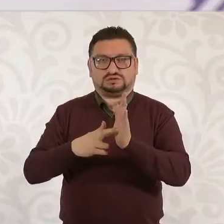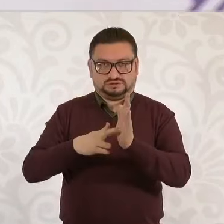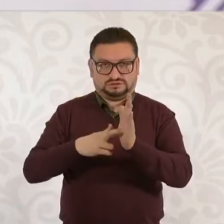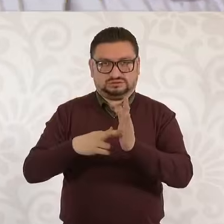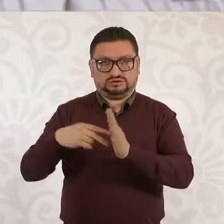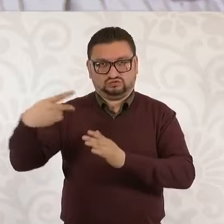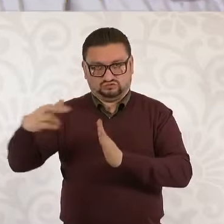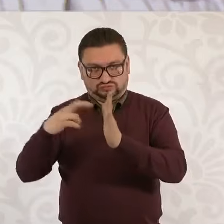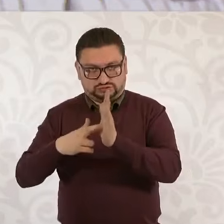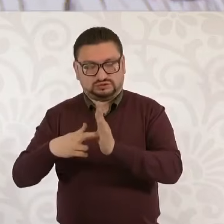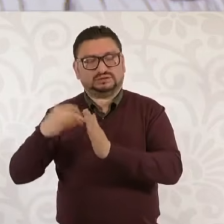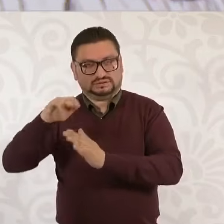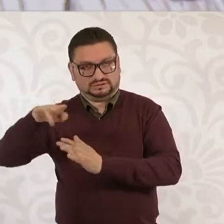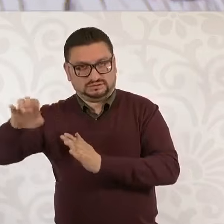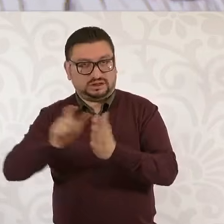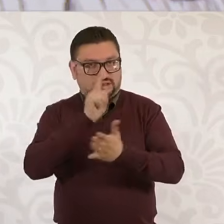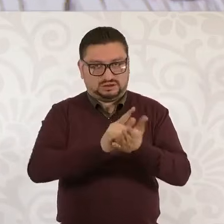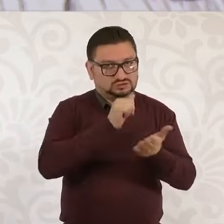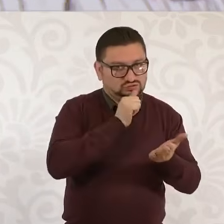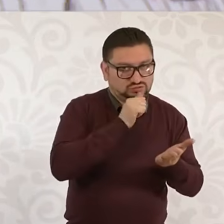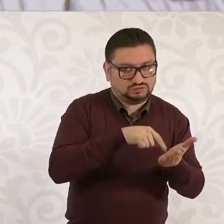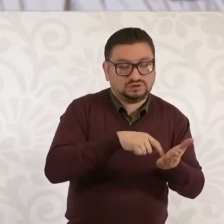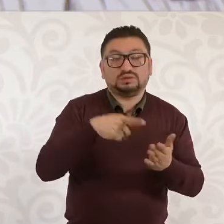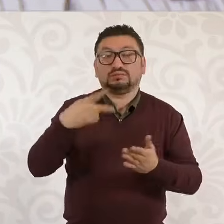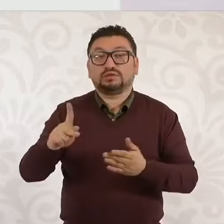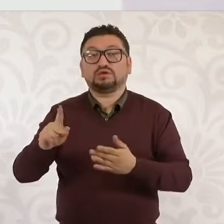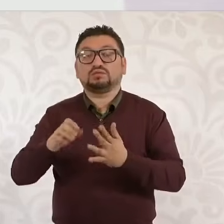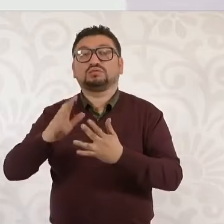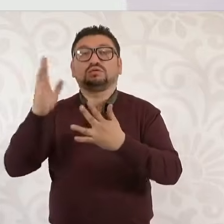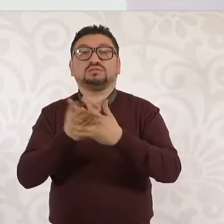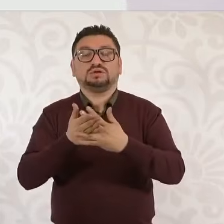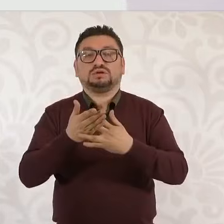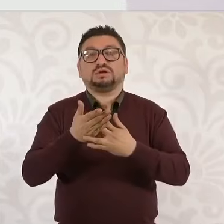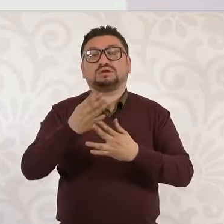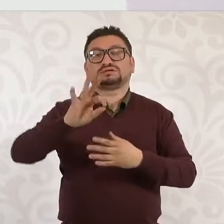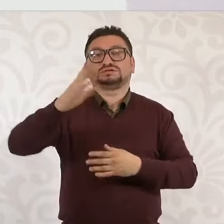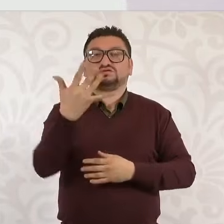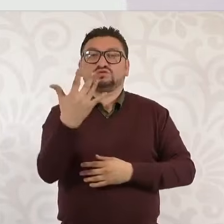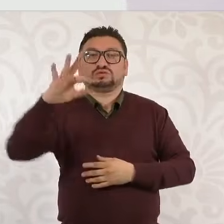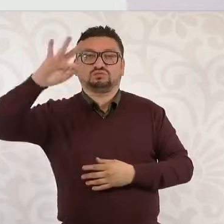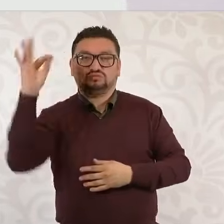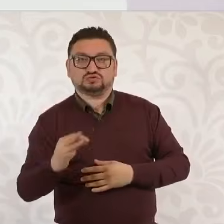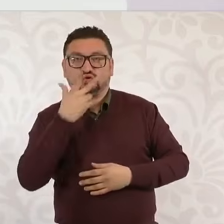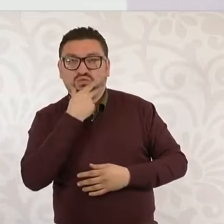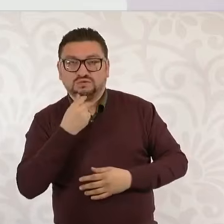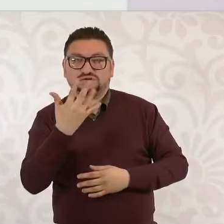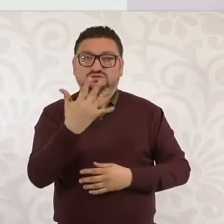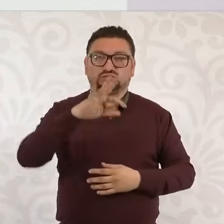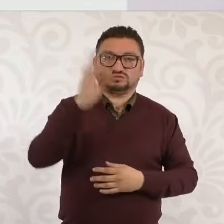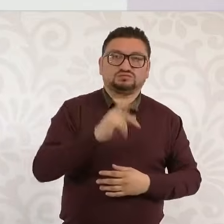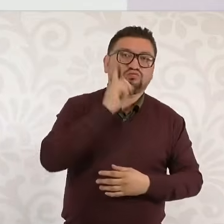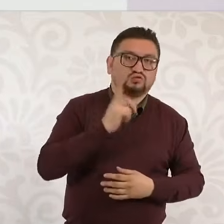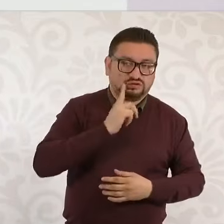no está en la ley, que tienen que presentar la mitad de diputados hombres y mujeres. Eso ya está incorporado en la